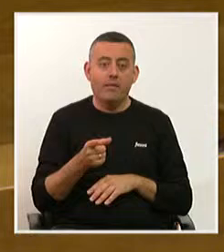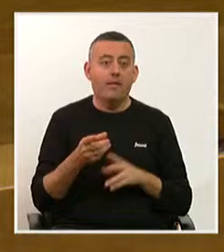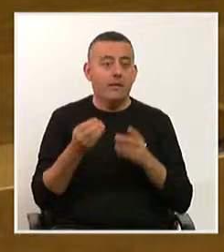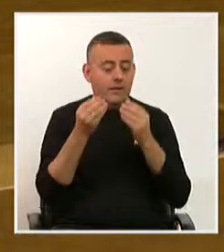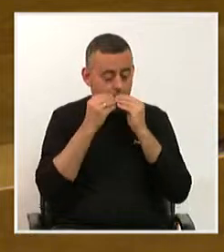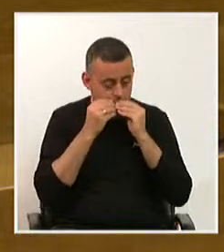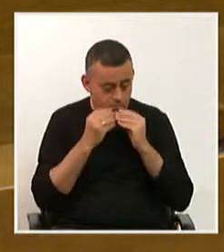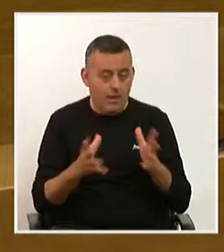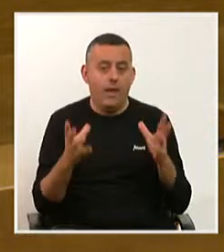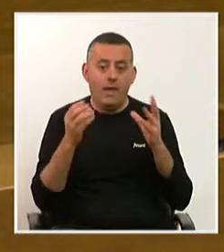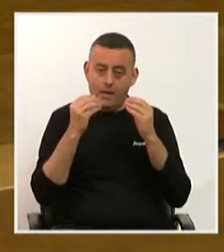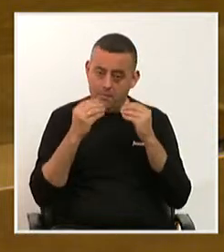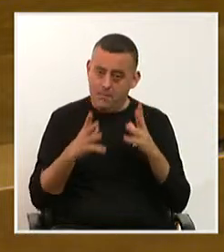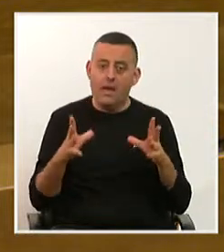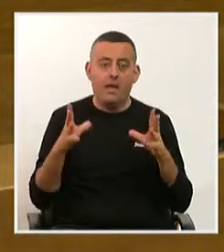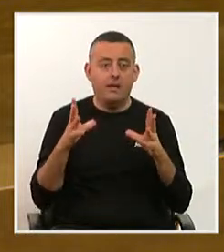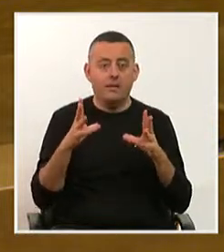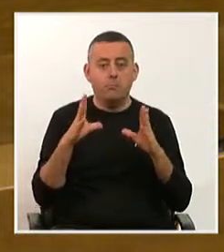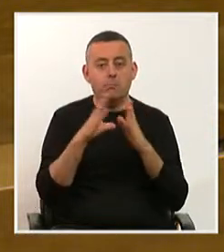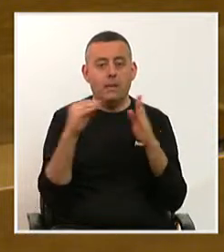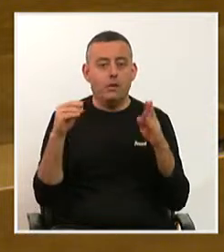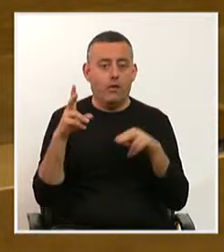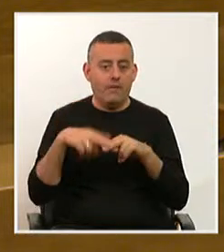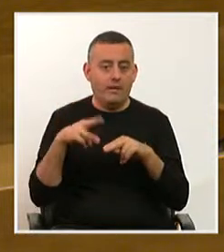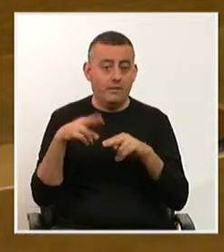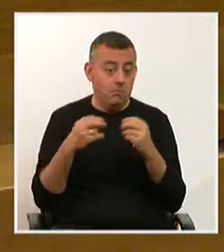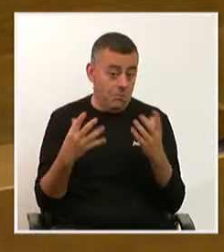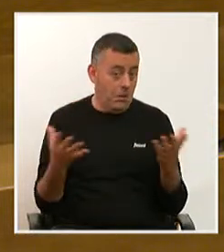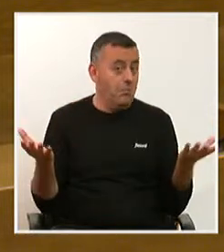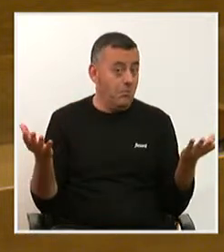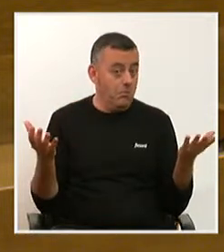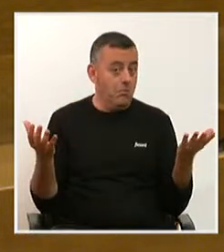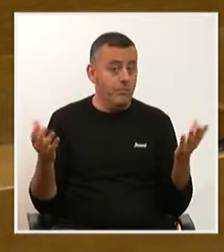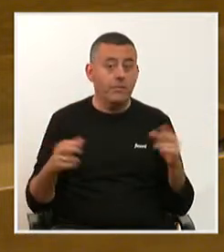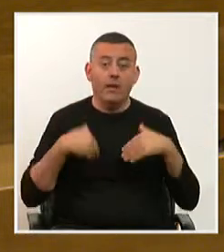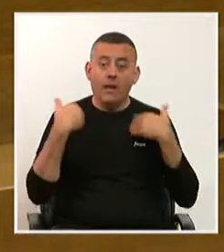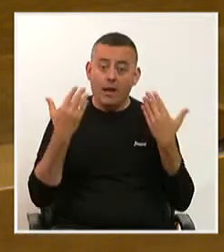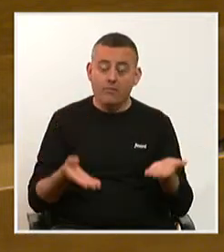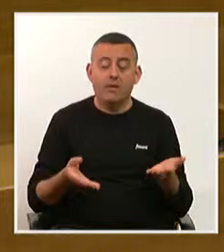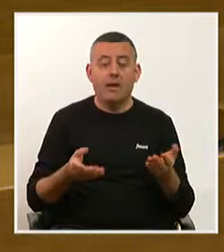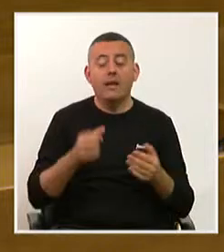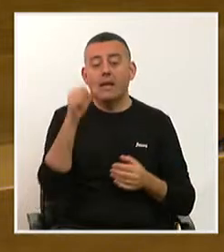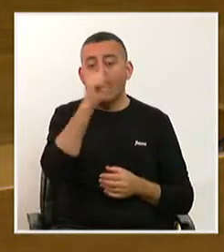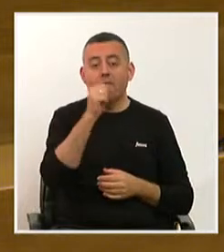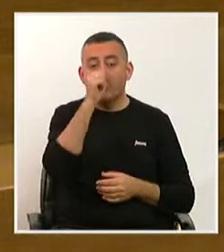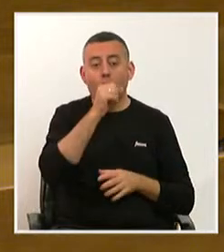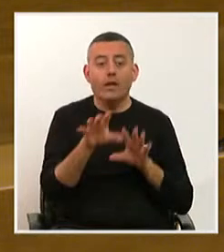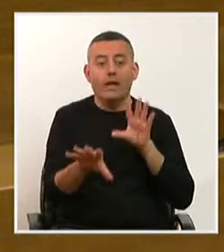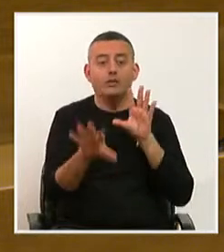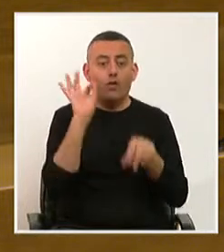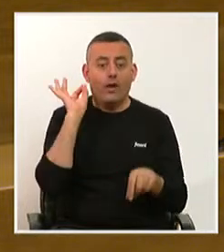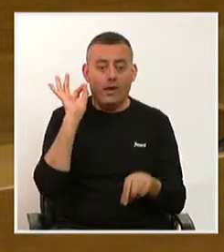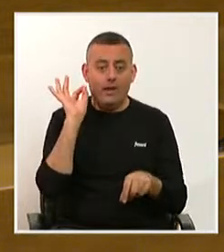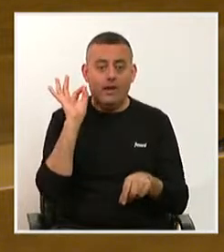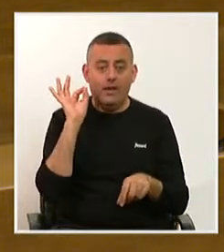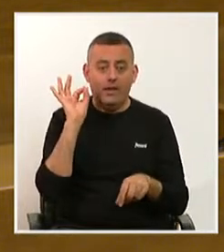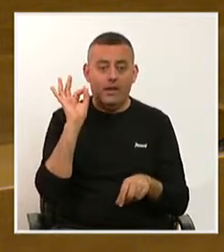que el ser un concurs que acab la can que